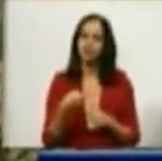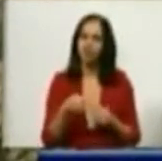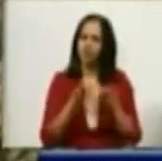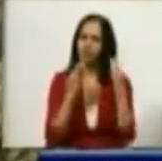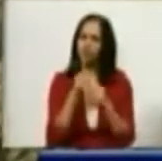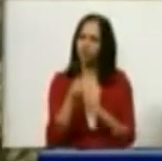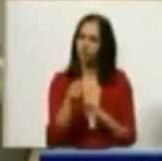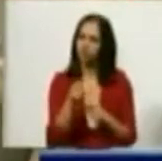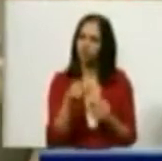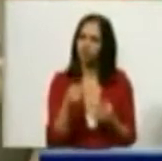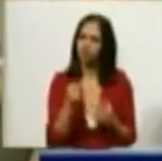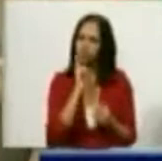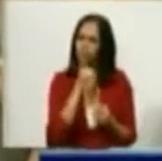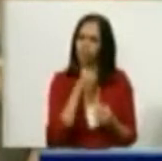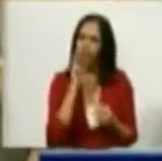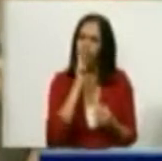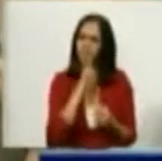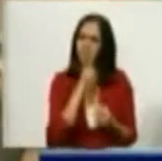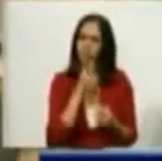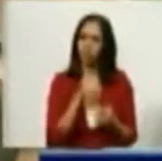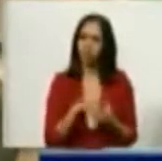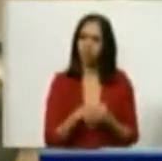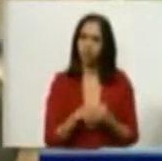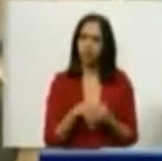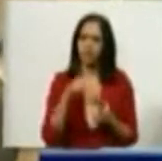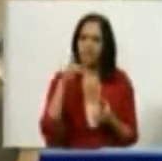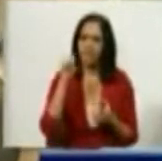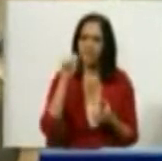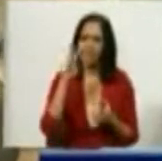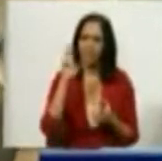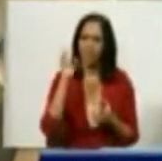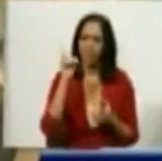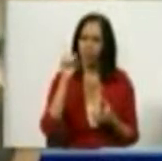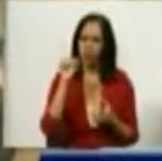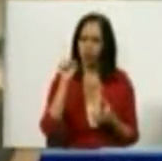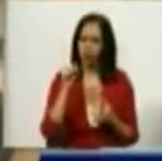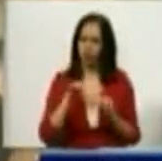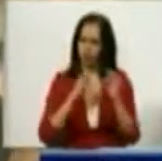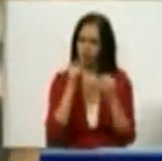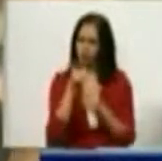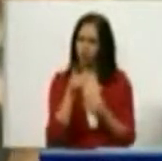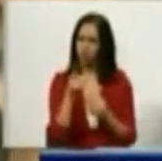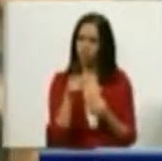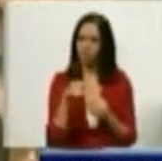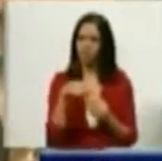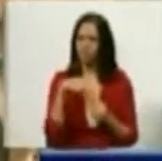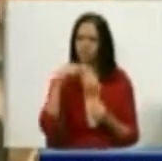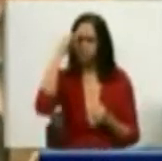familia suya sede de la guarde un penal Labrador verdad general